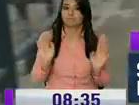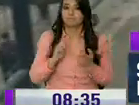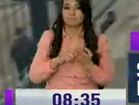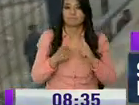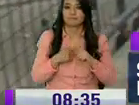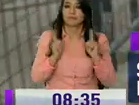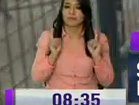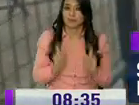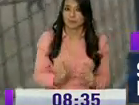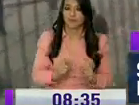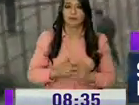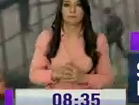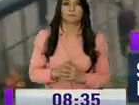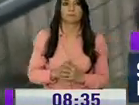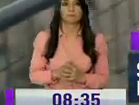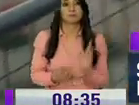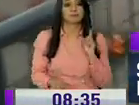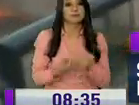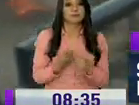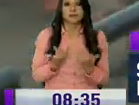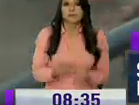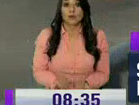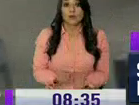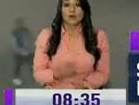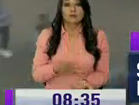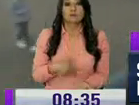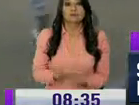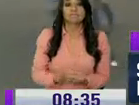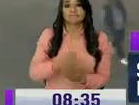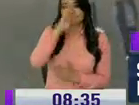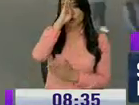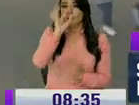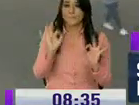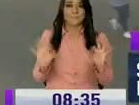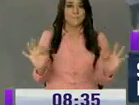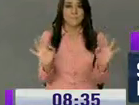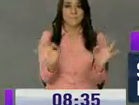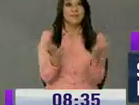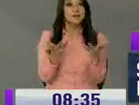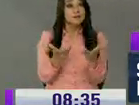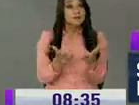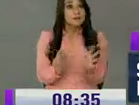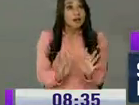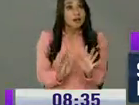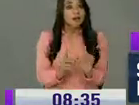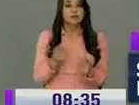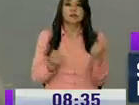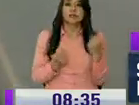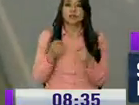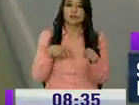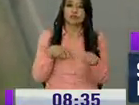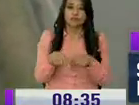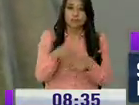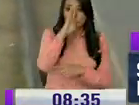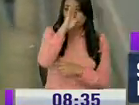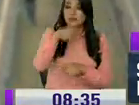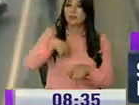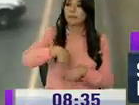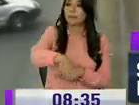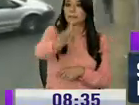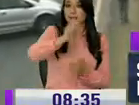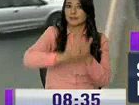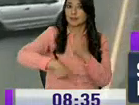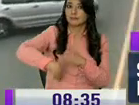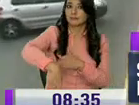televidentes. Robert, hasta ahora no llega la Policía Nacional. Han pasado varios vehículos de la Policía Nacional, sin